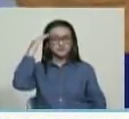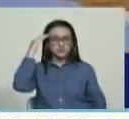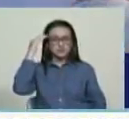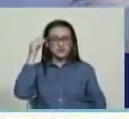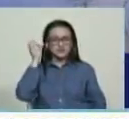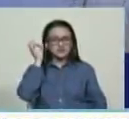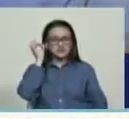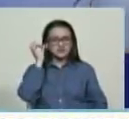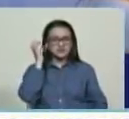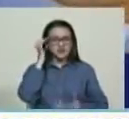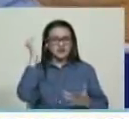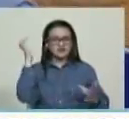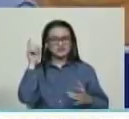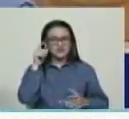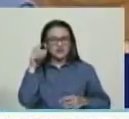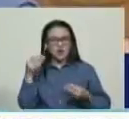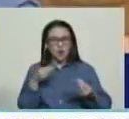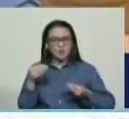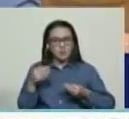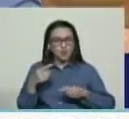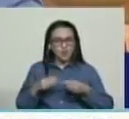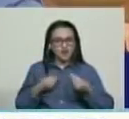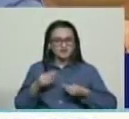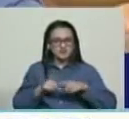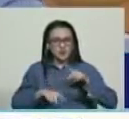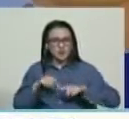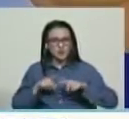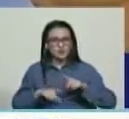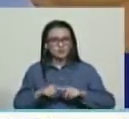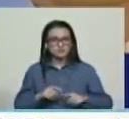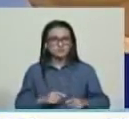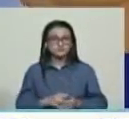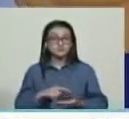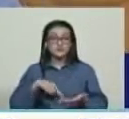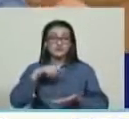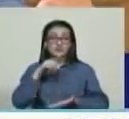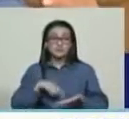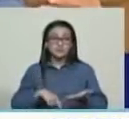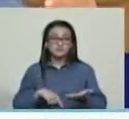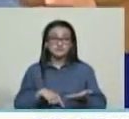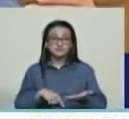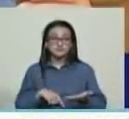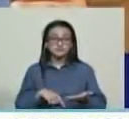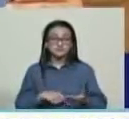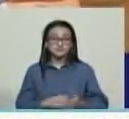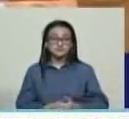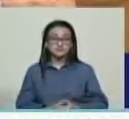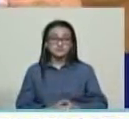paraba Bolívar. Aquí en esta visita firmó el decreto porque había